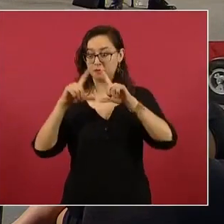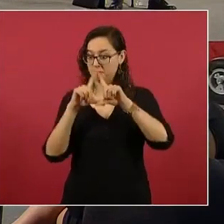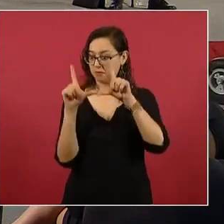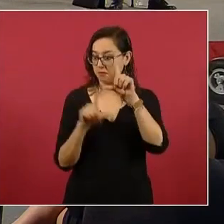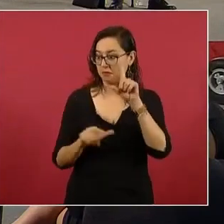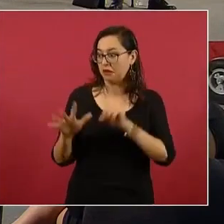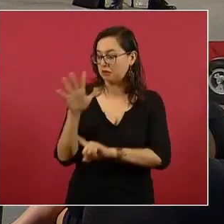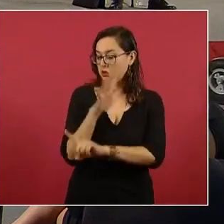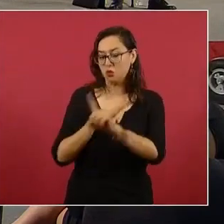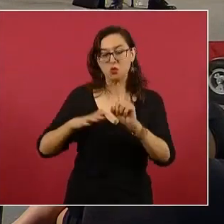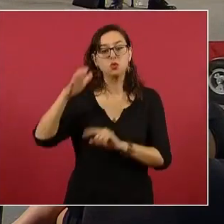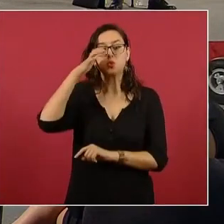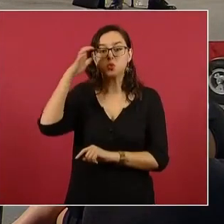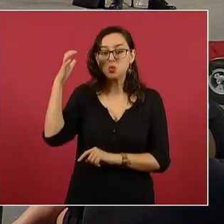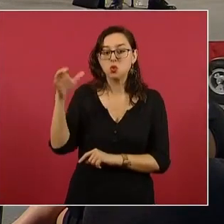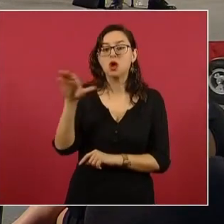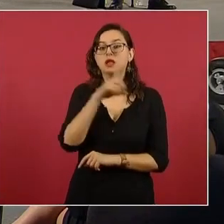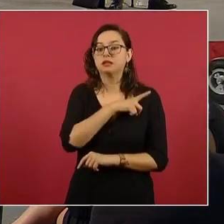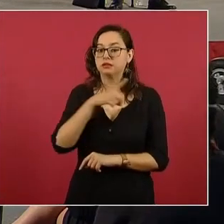país que hay que conocer.